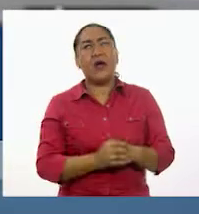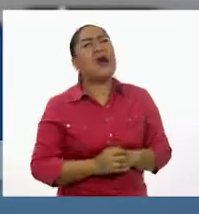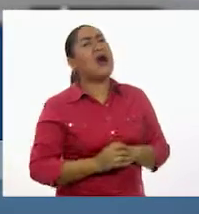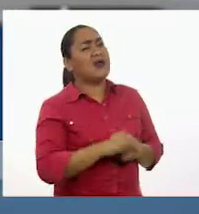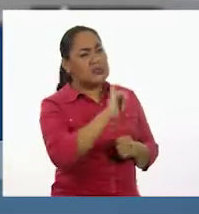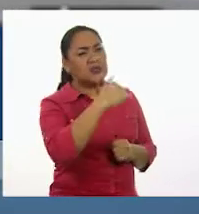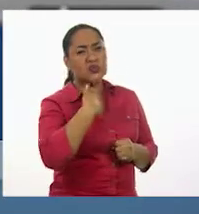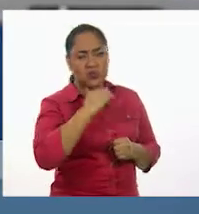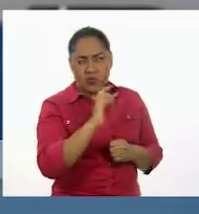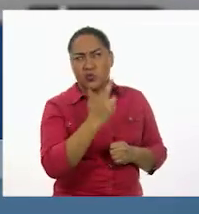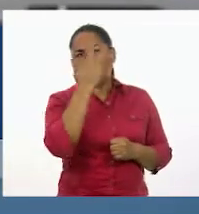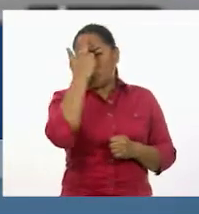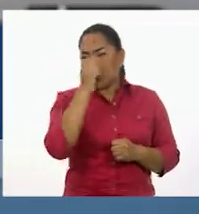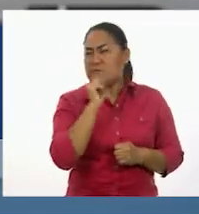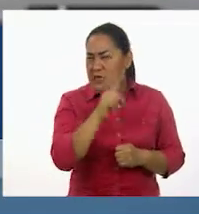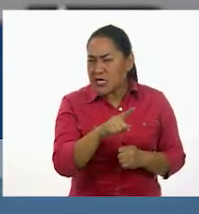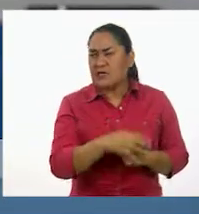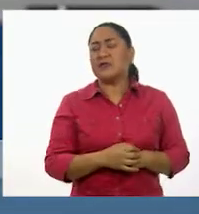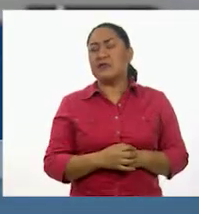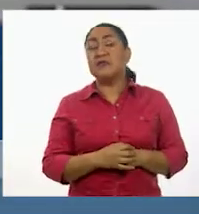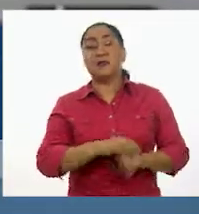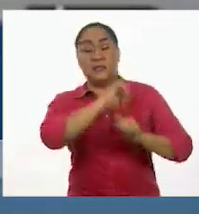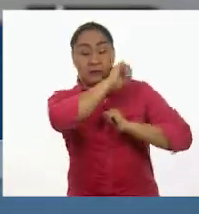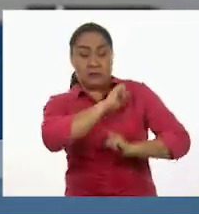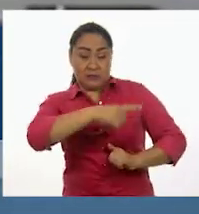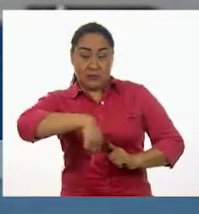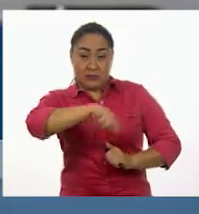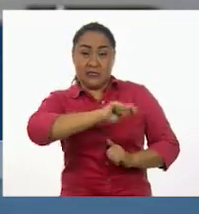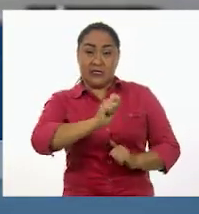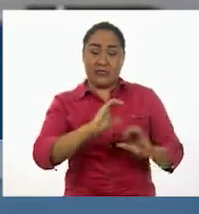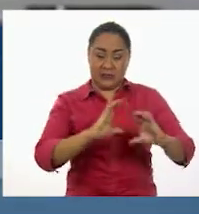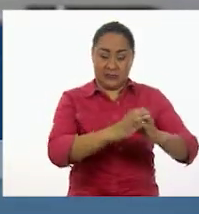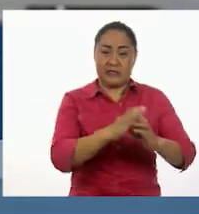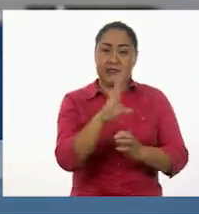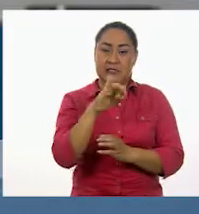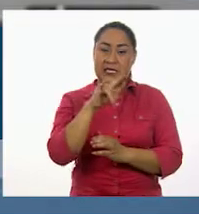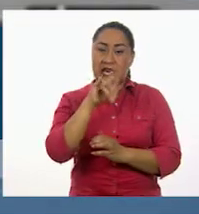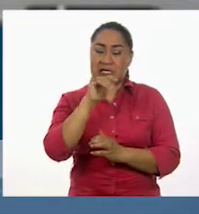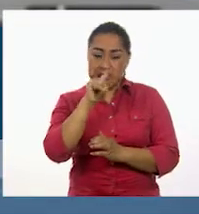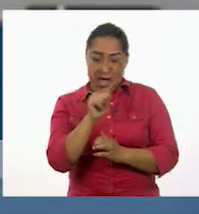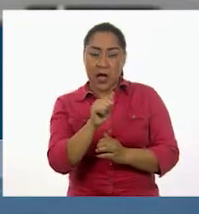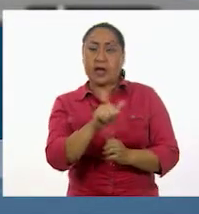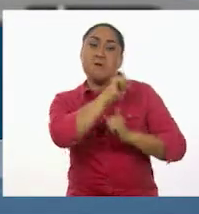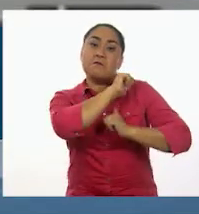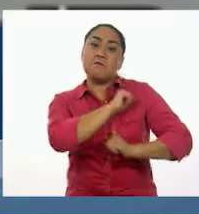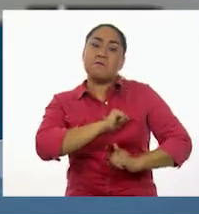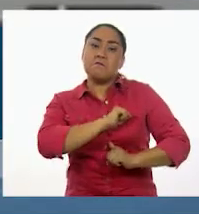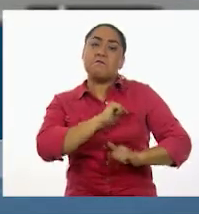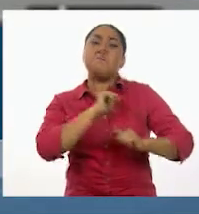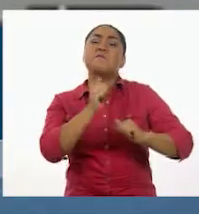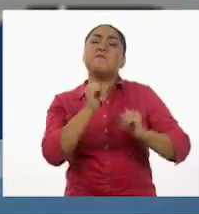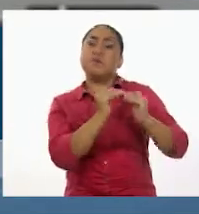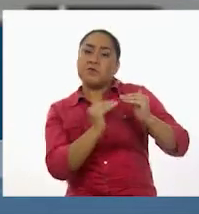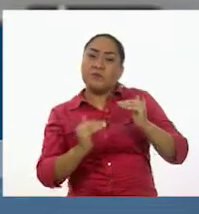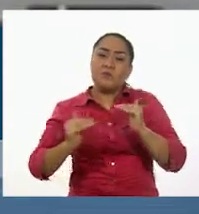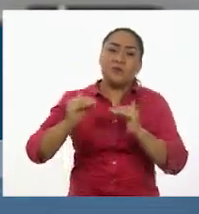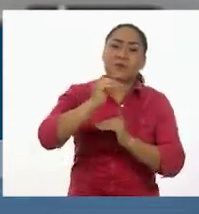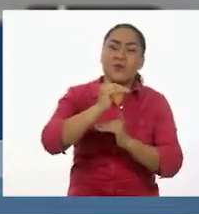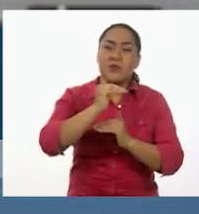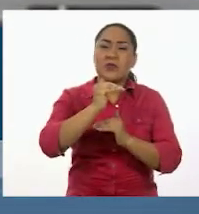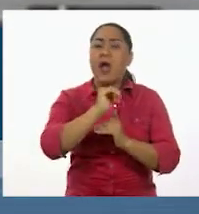de eso, maestro. Primero, los centralistas tenían un poder extra en el gobierno llamado el Supremo